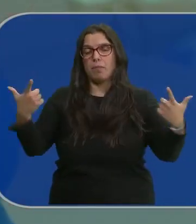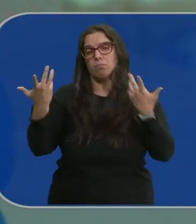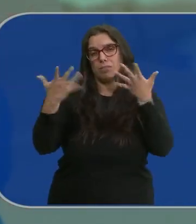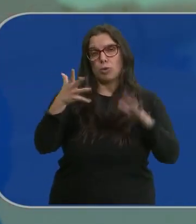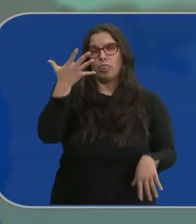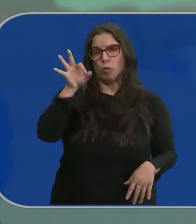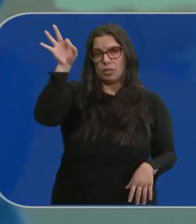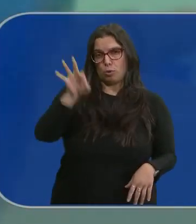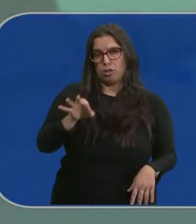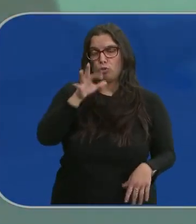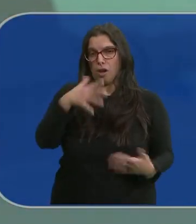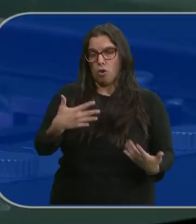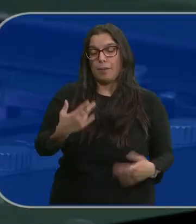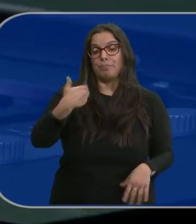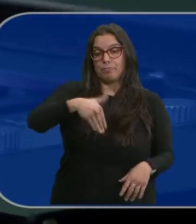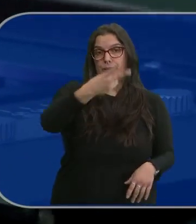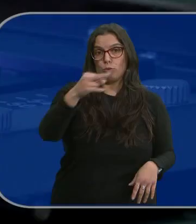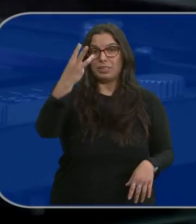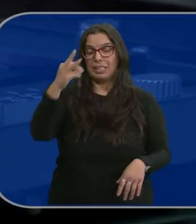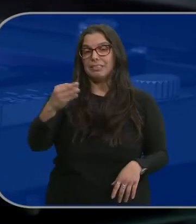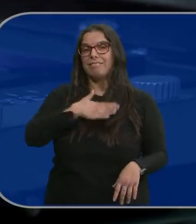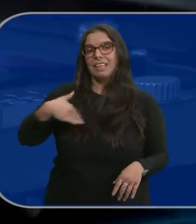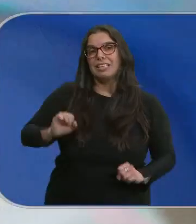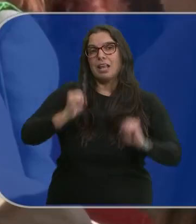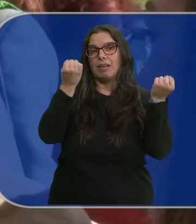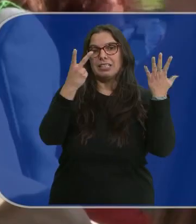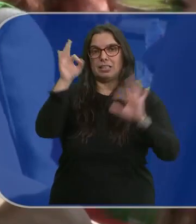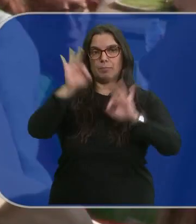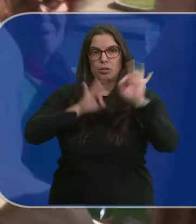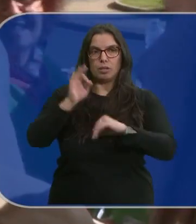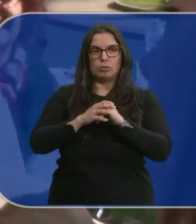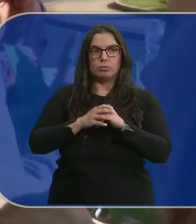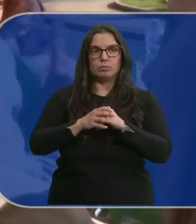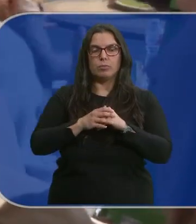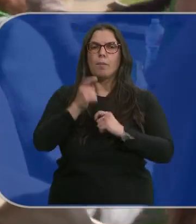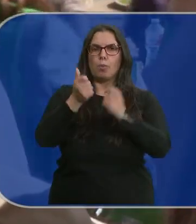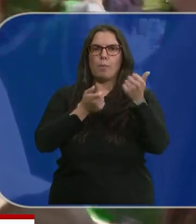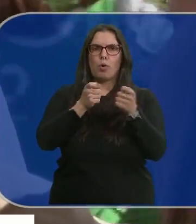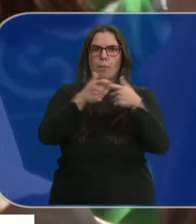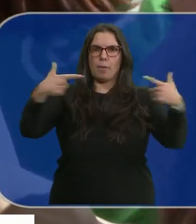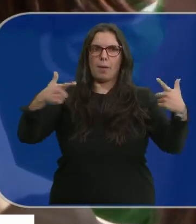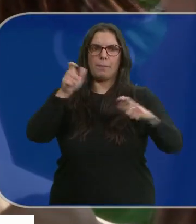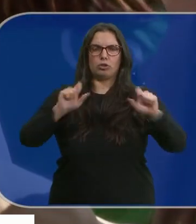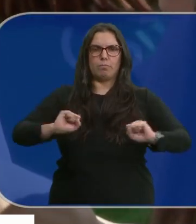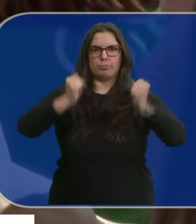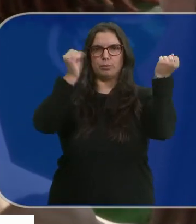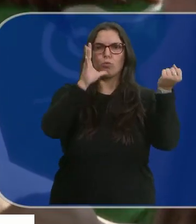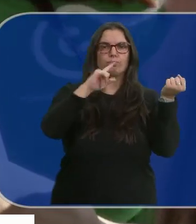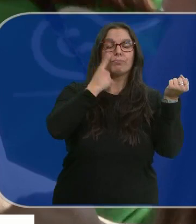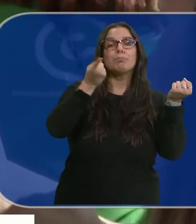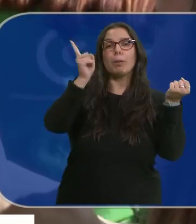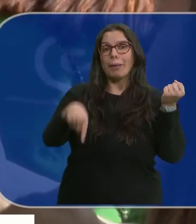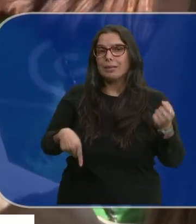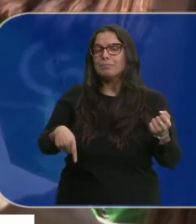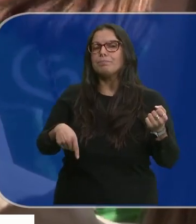del 50%. En 2030 se espera llegar al 70%. Hay una curva de ascenso por una parte de lo que se detecta, pero por